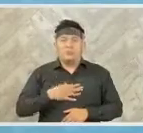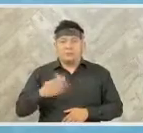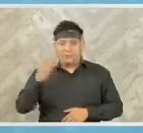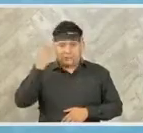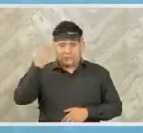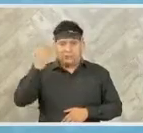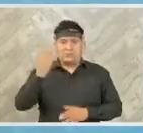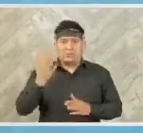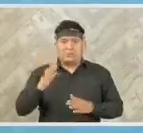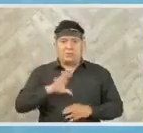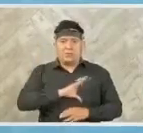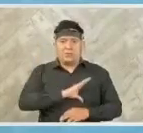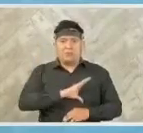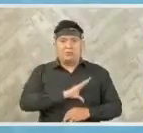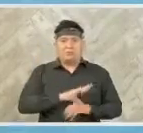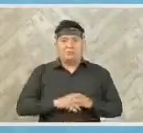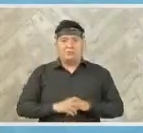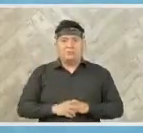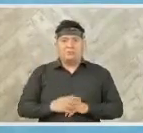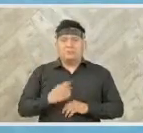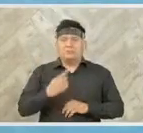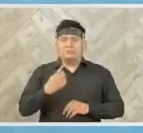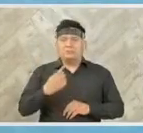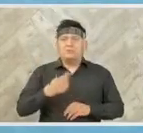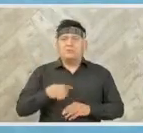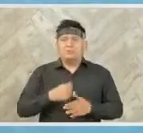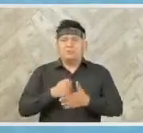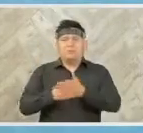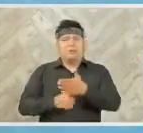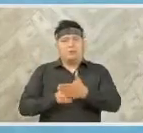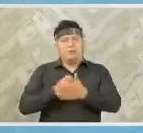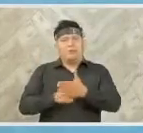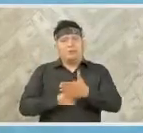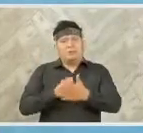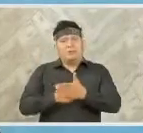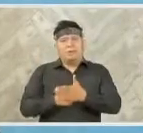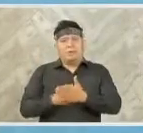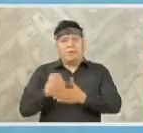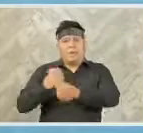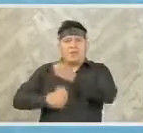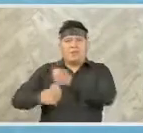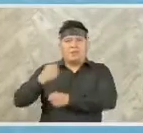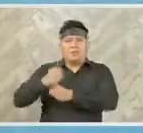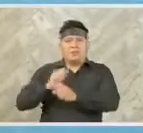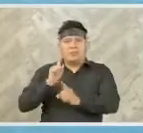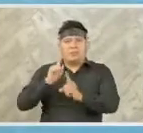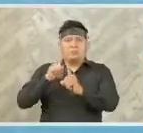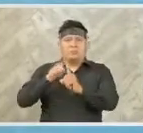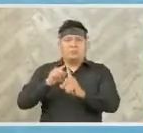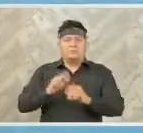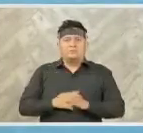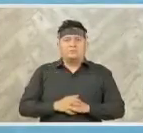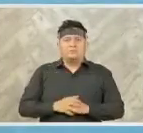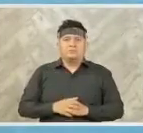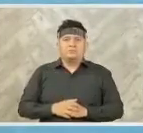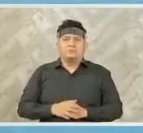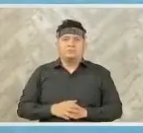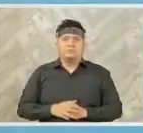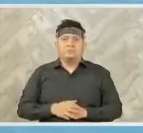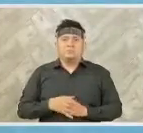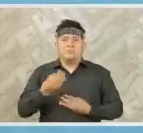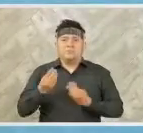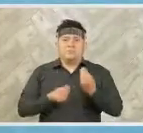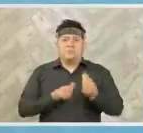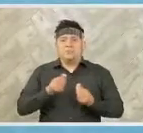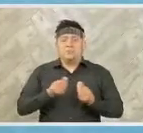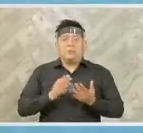idea de nuestro alcalde que empieza a gestarse desde el año inmediatamente anterior y que será el objeto de lo que desarrollemos